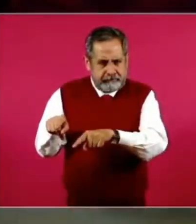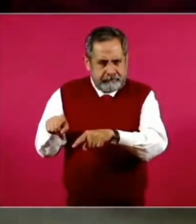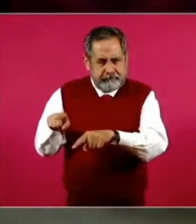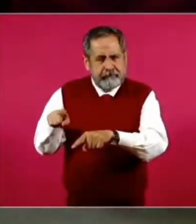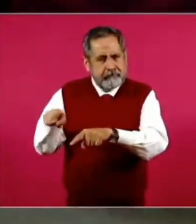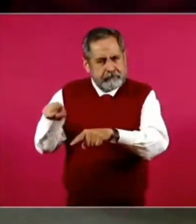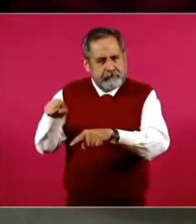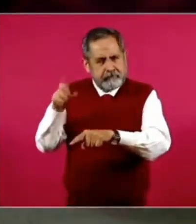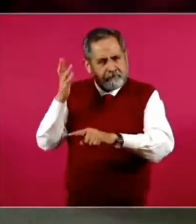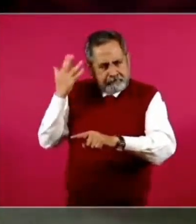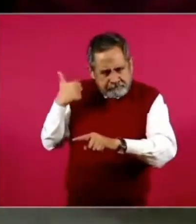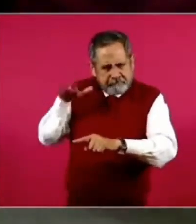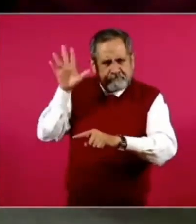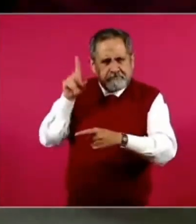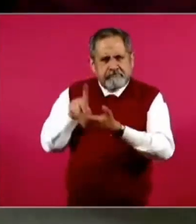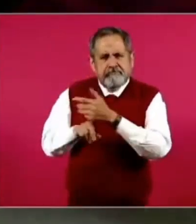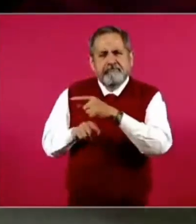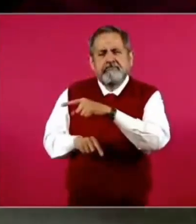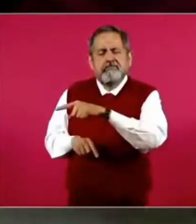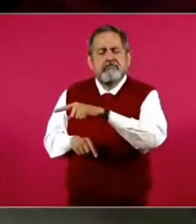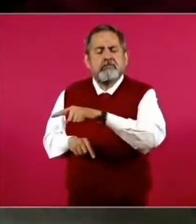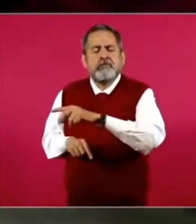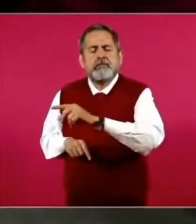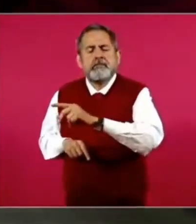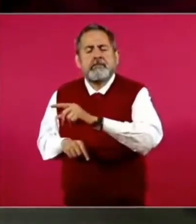que fue